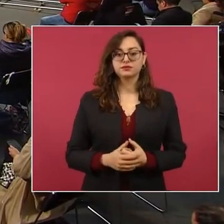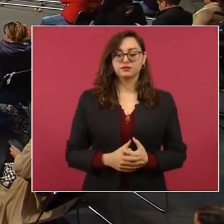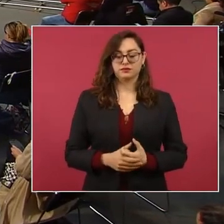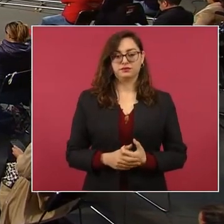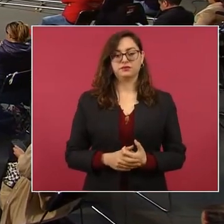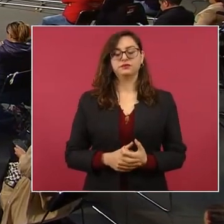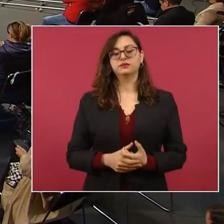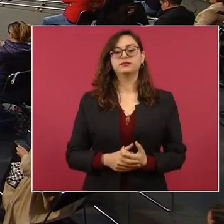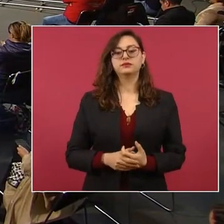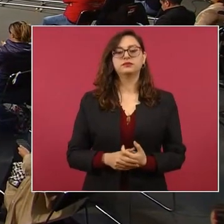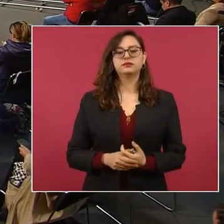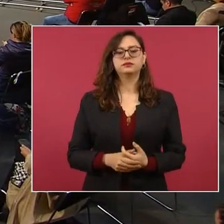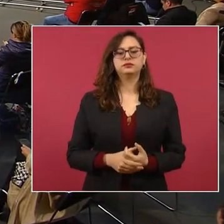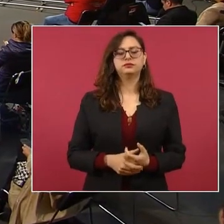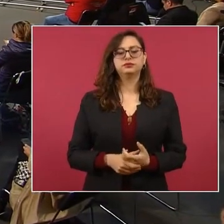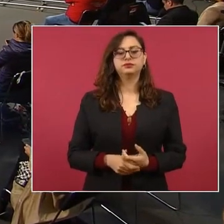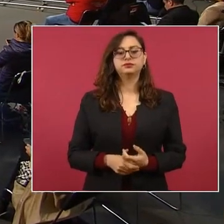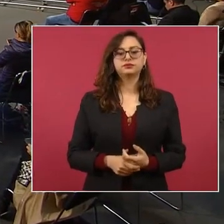Adelante.